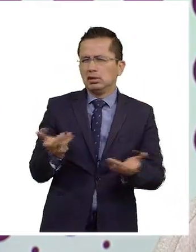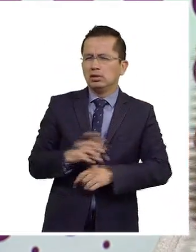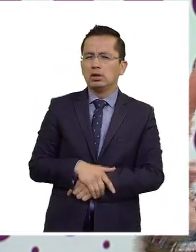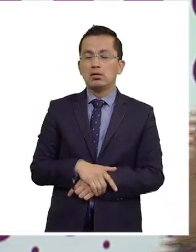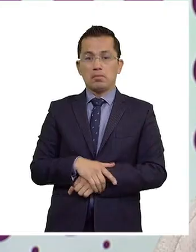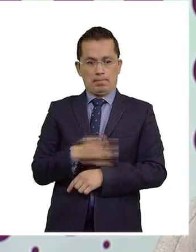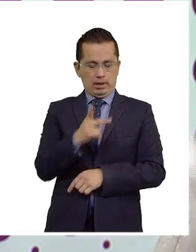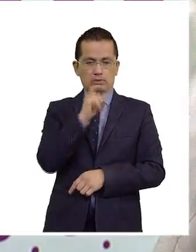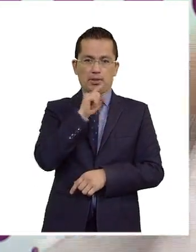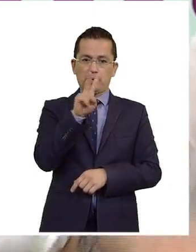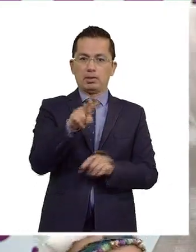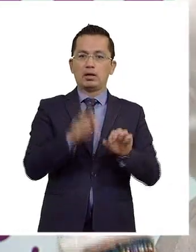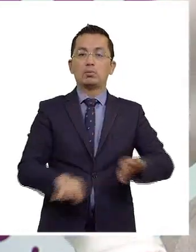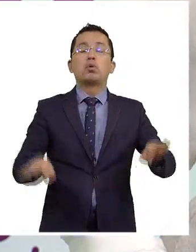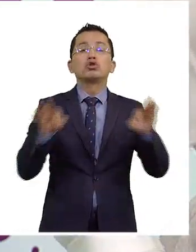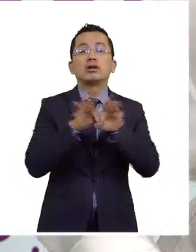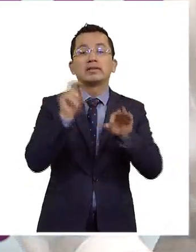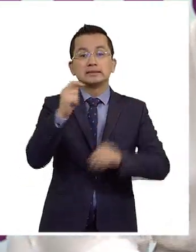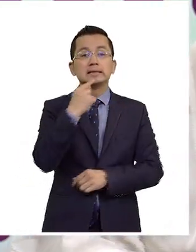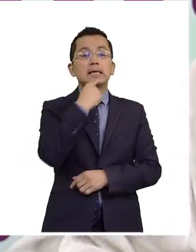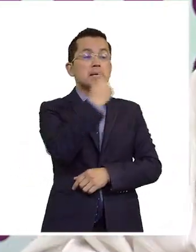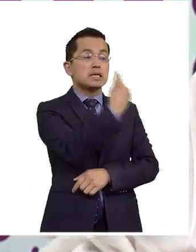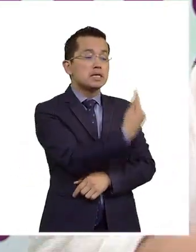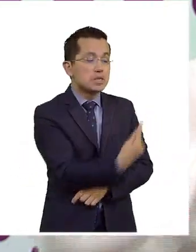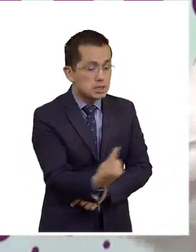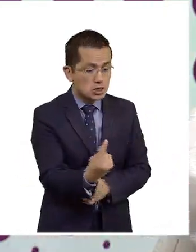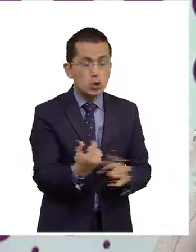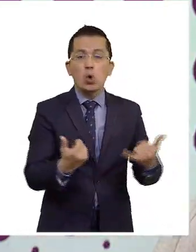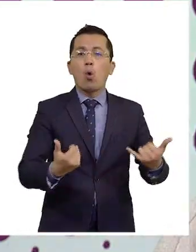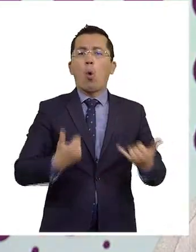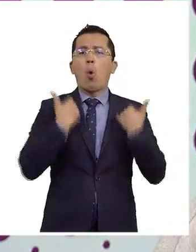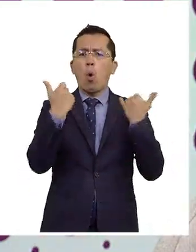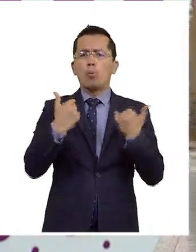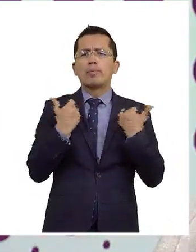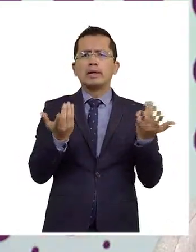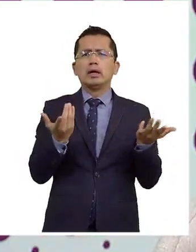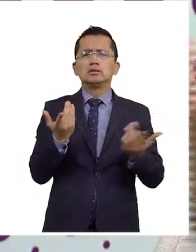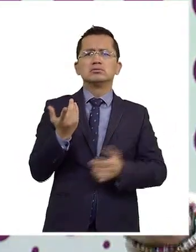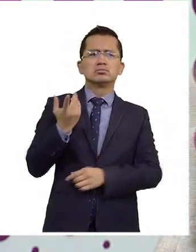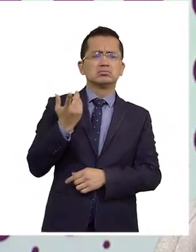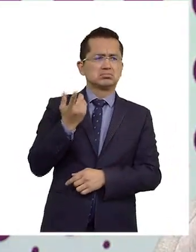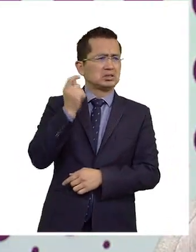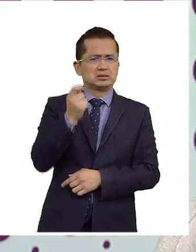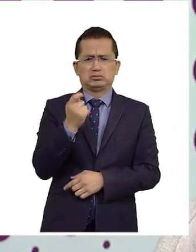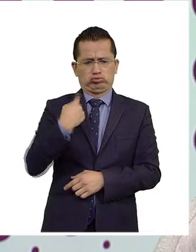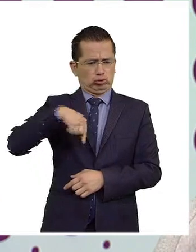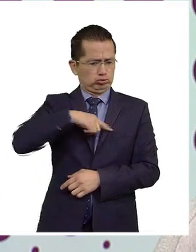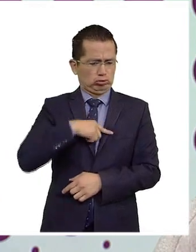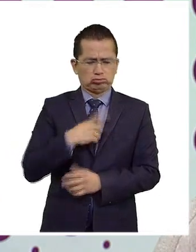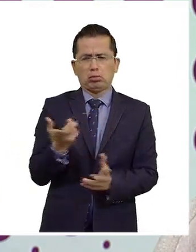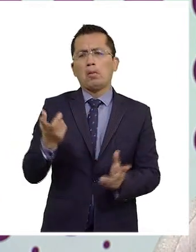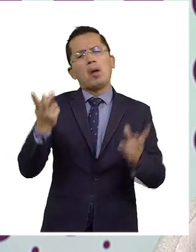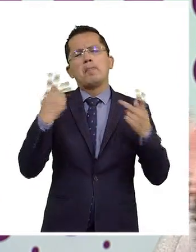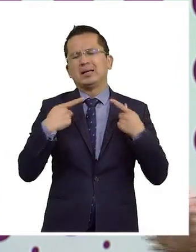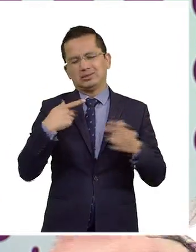pues vivimos, bueno, me estoy poniendo como niña, niña y adolescente, no, pero las personas en general vivimos en un mundo donde el género está